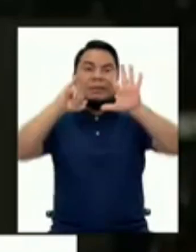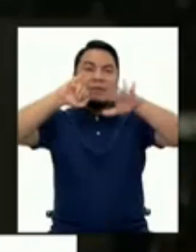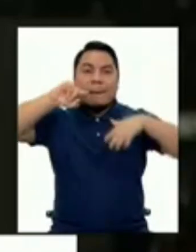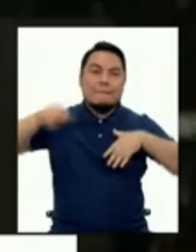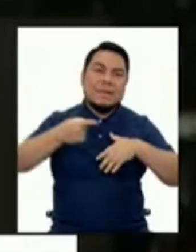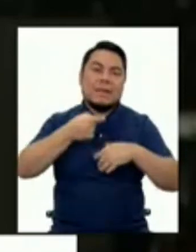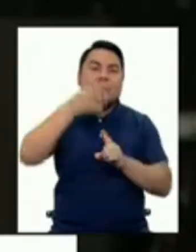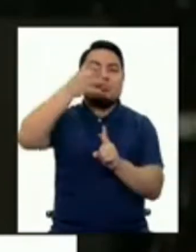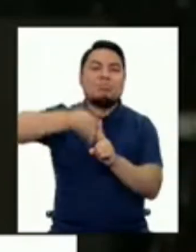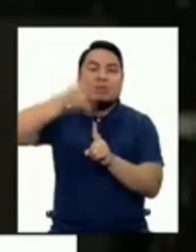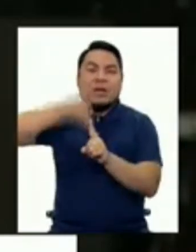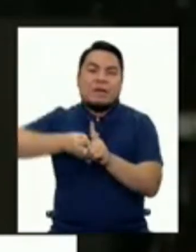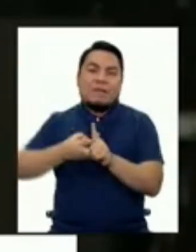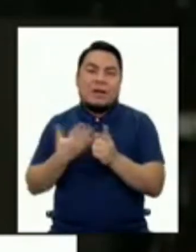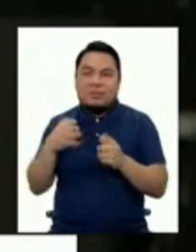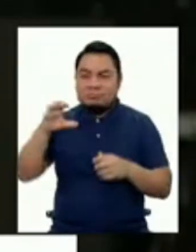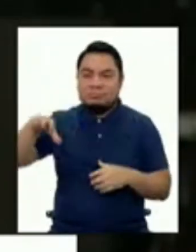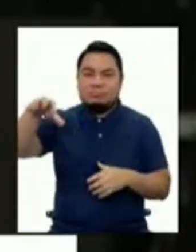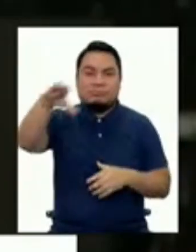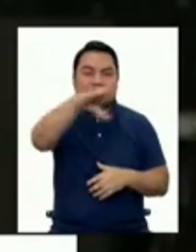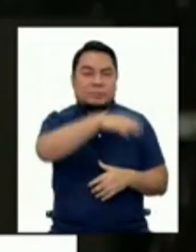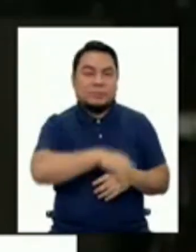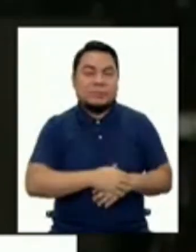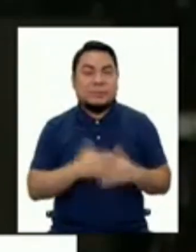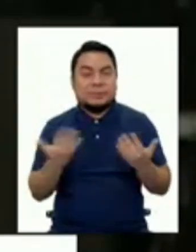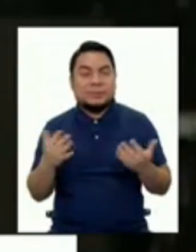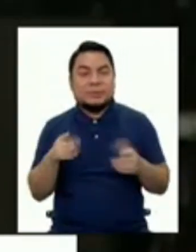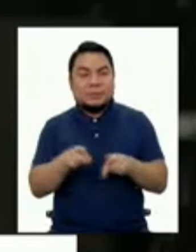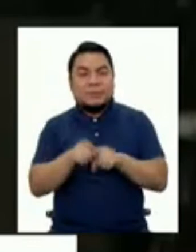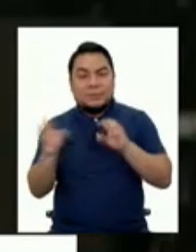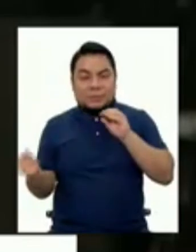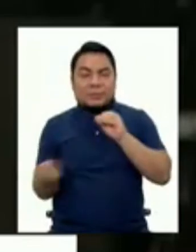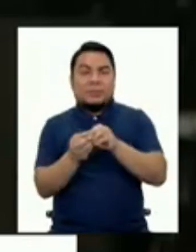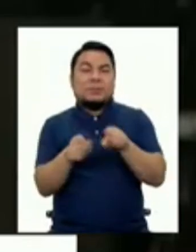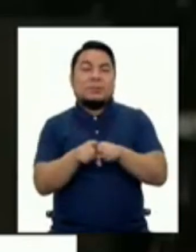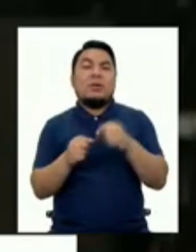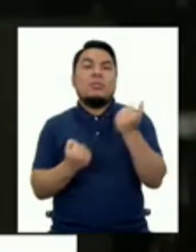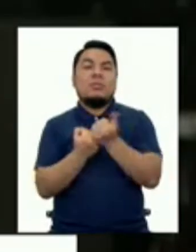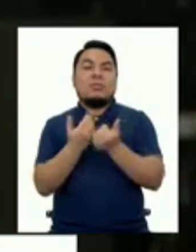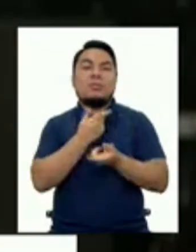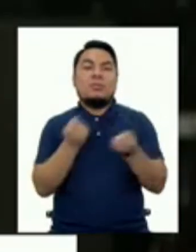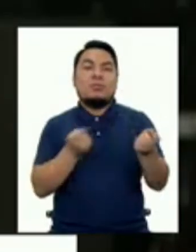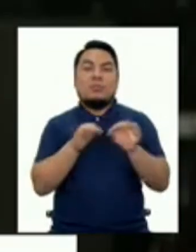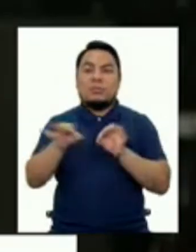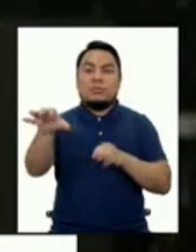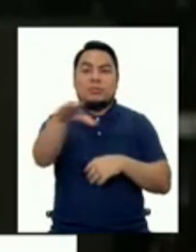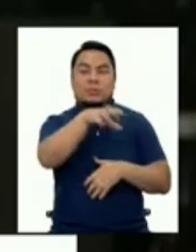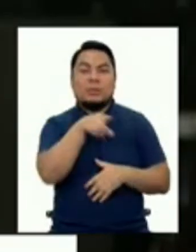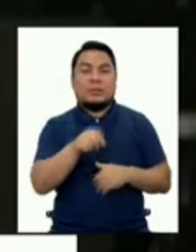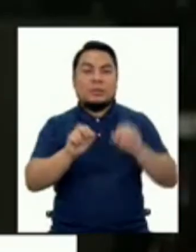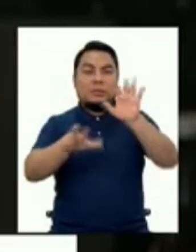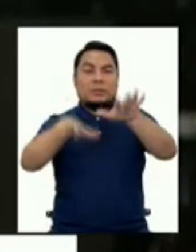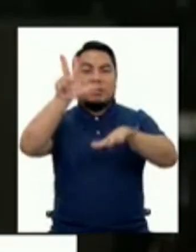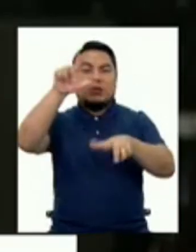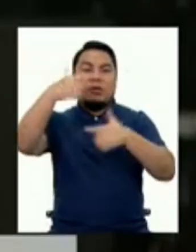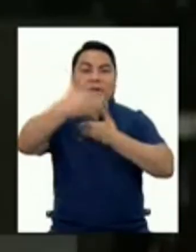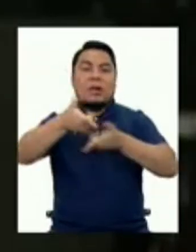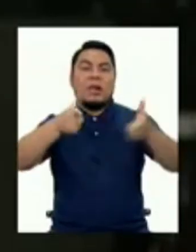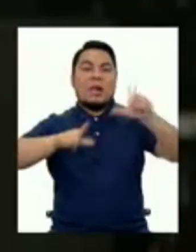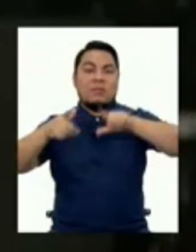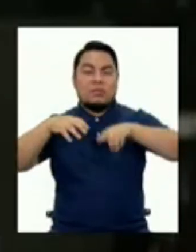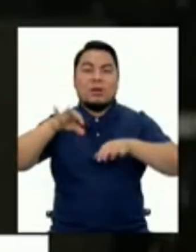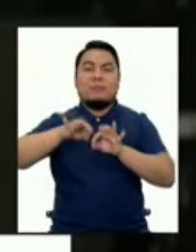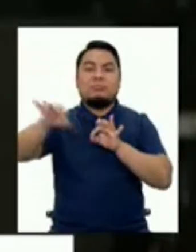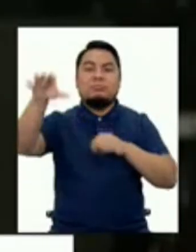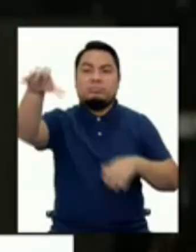pruebas moleculares. A su vez, hemos creado, con el apoyo de los gobiernos regionales, 13 laboratorios